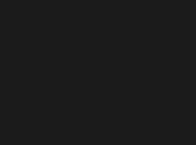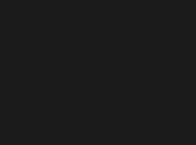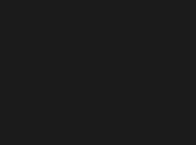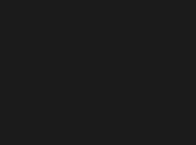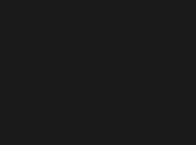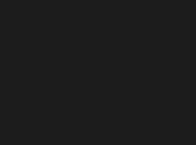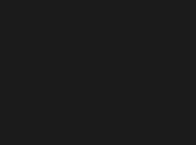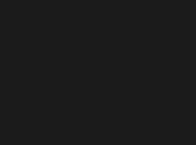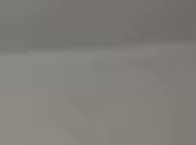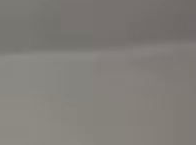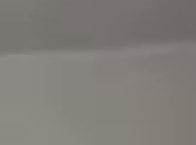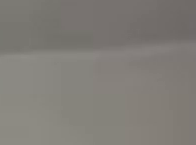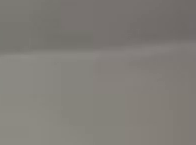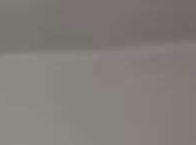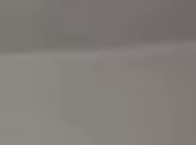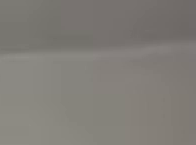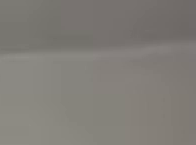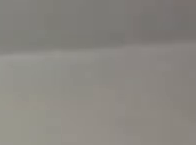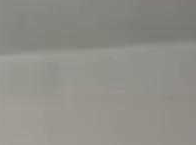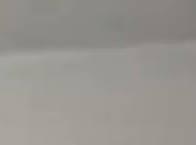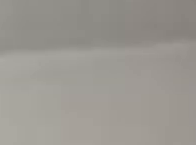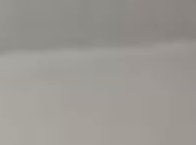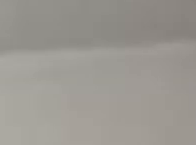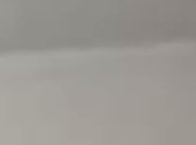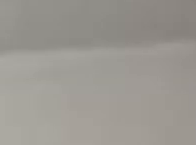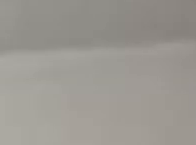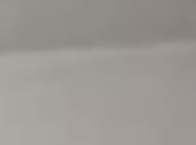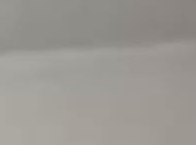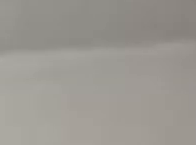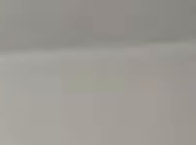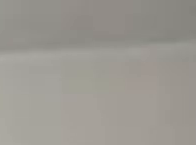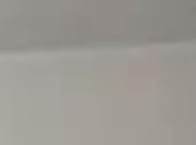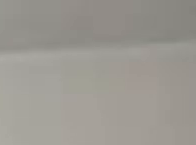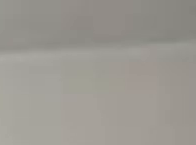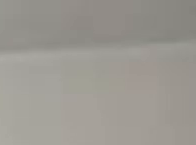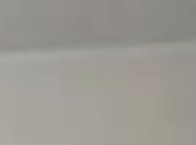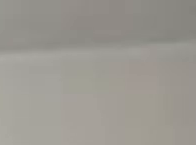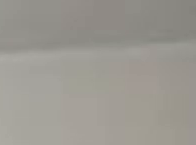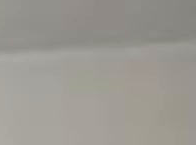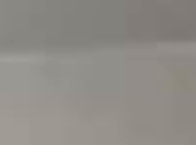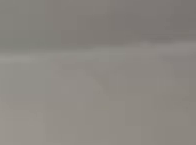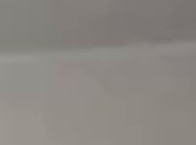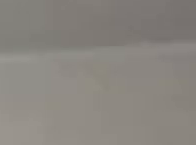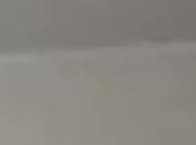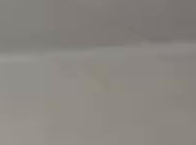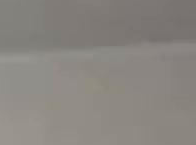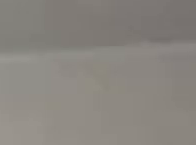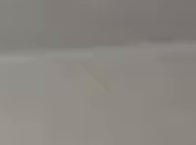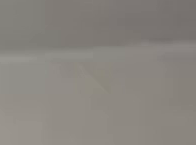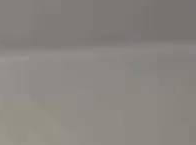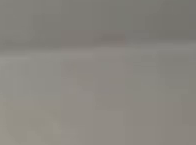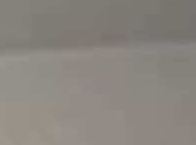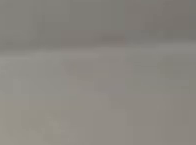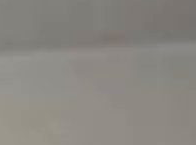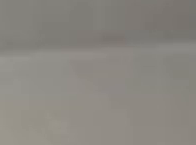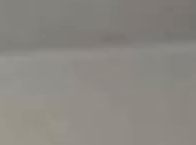eso. Bien, la cátedra de hoy día va a ser solamente esto, ya solamente esto de parálisis cerebral, y para mañana lo que